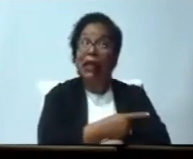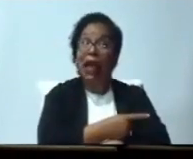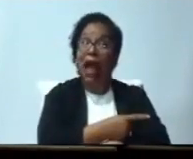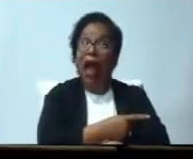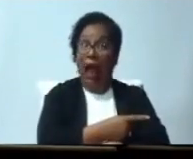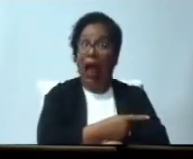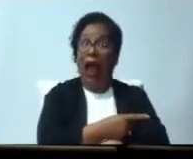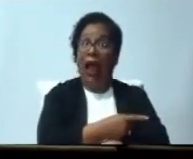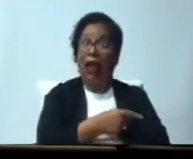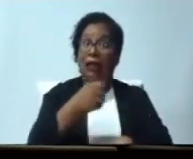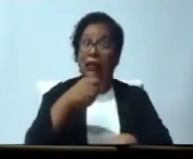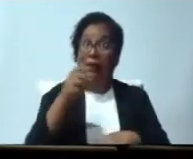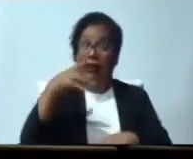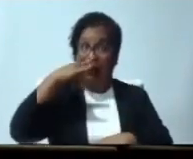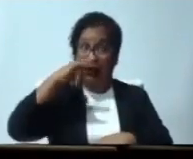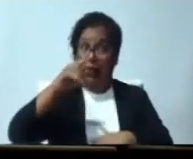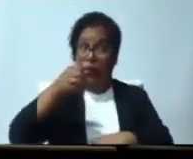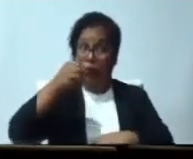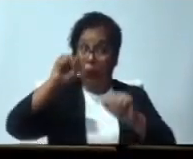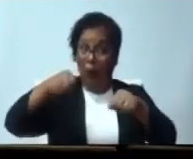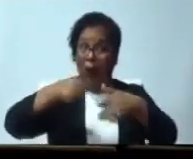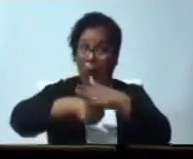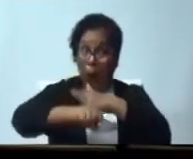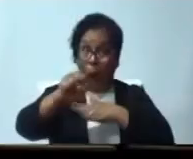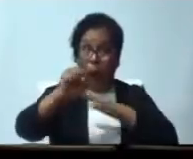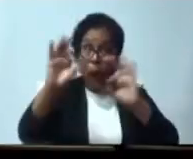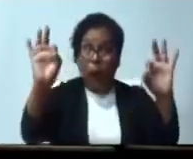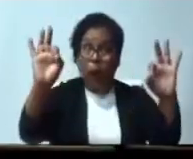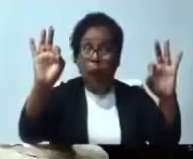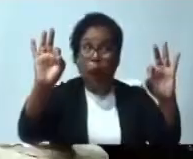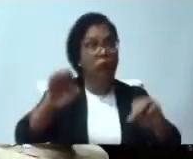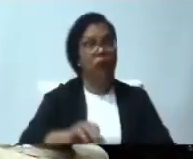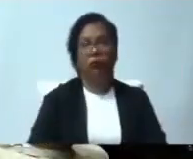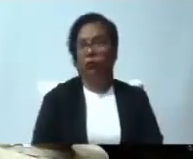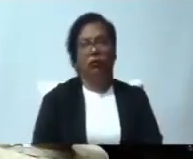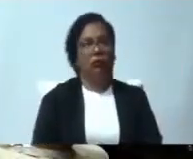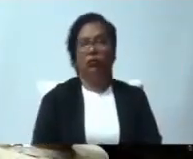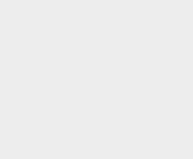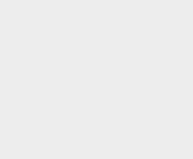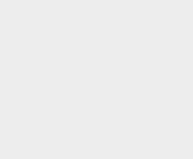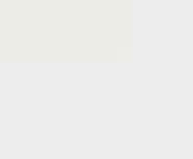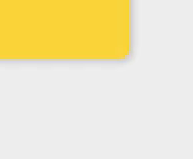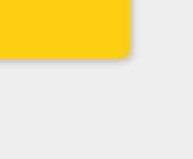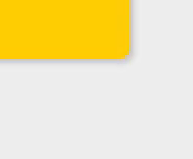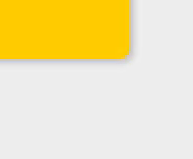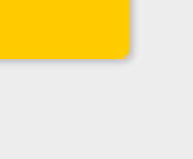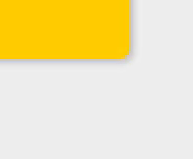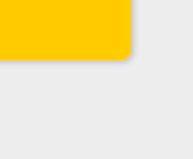nacer. Muchas gracias, presidente. Bien,